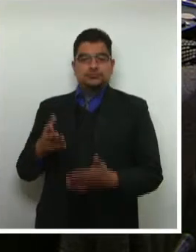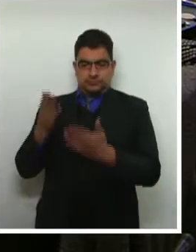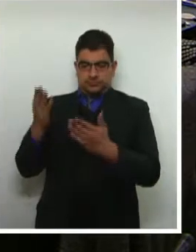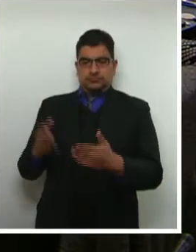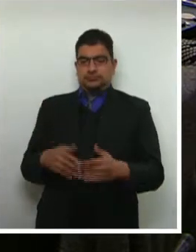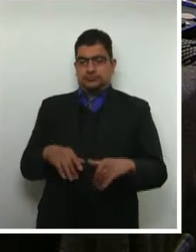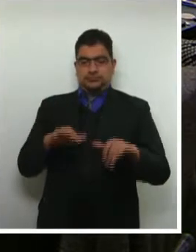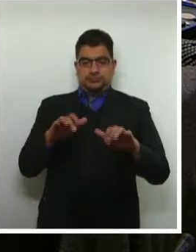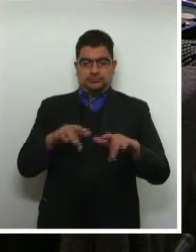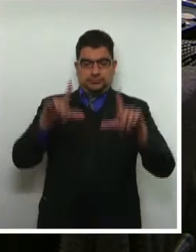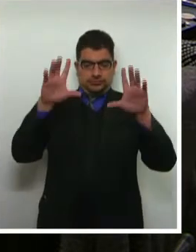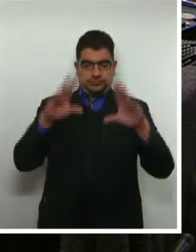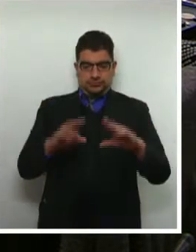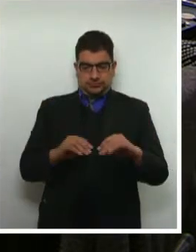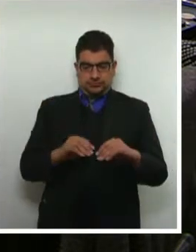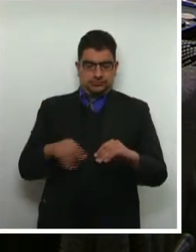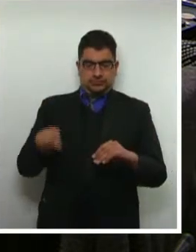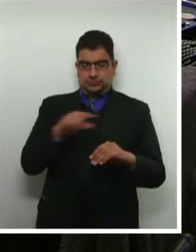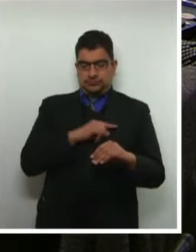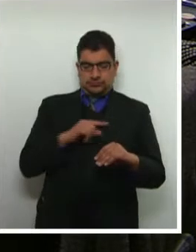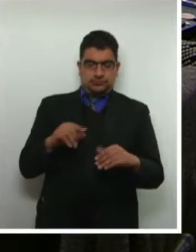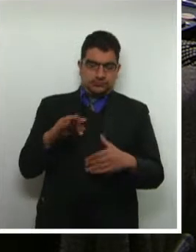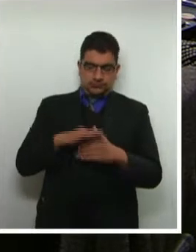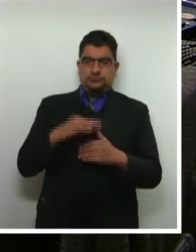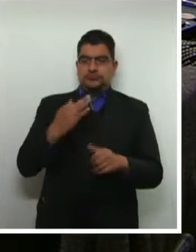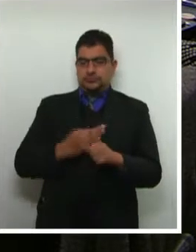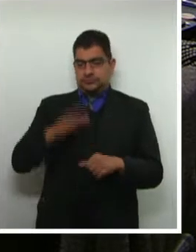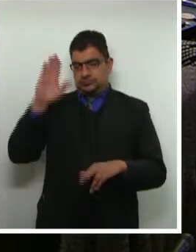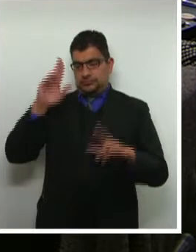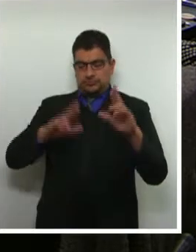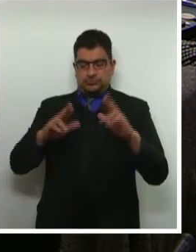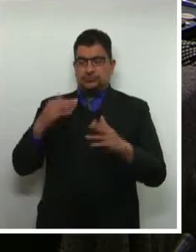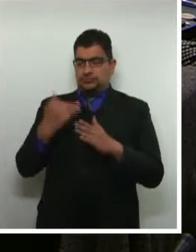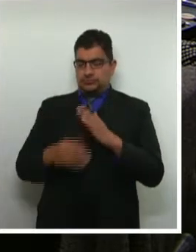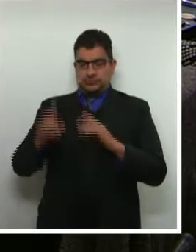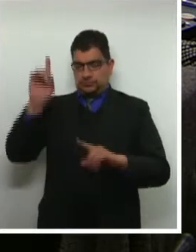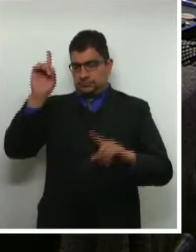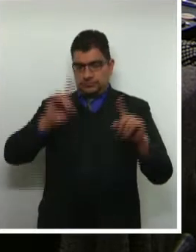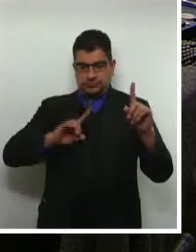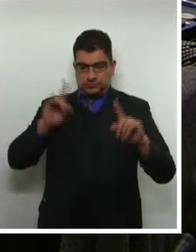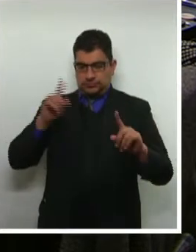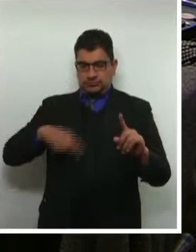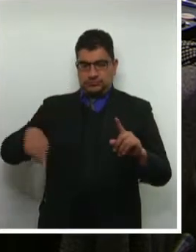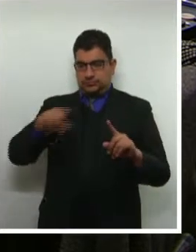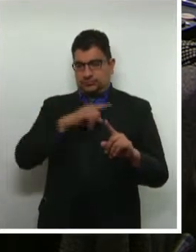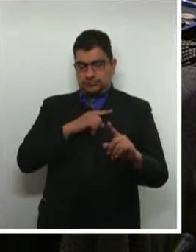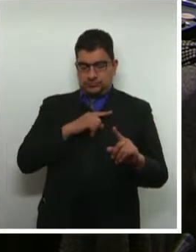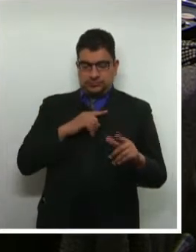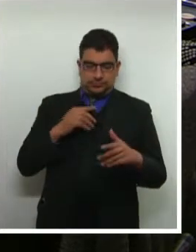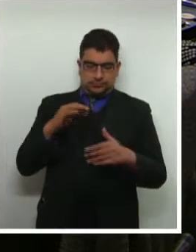Ciérrese el sistema electrónico de votación. Ahora sí, diputados, ¿falta alguien por emitir su voto?